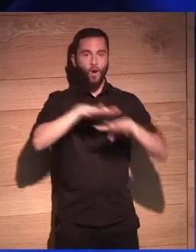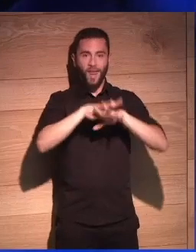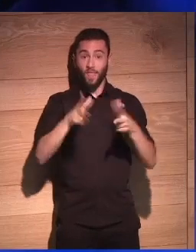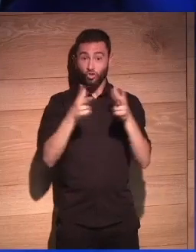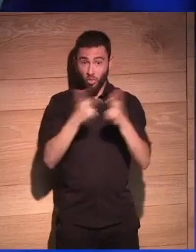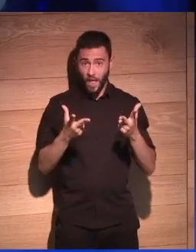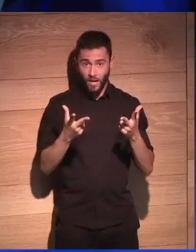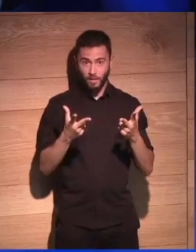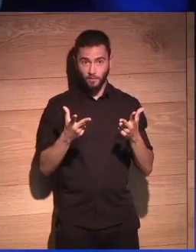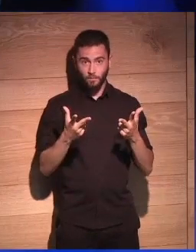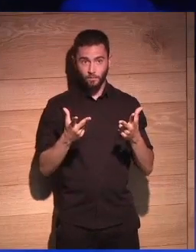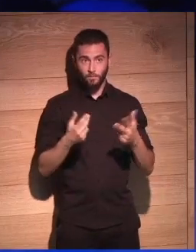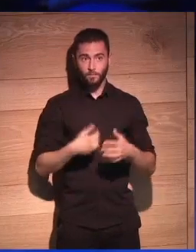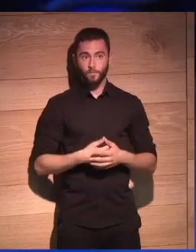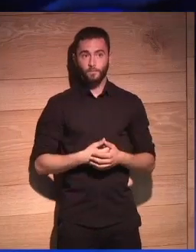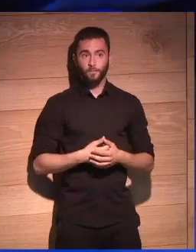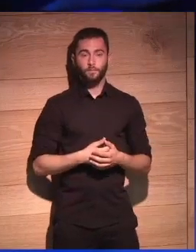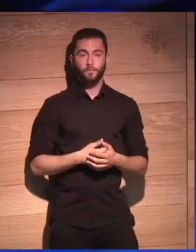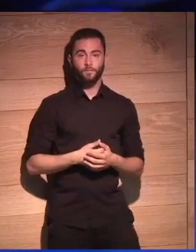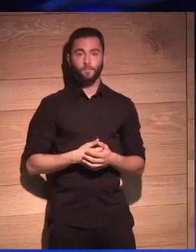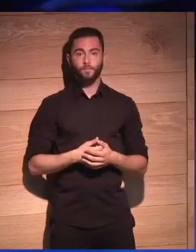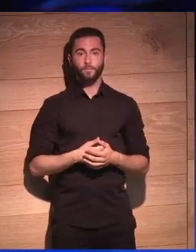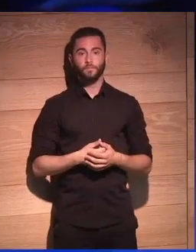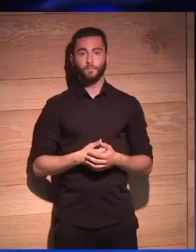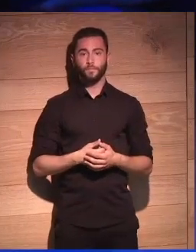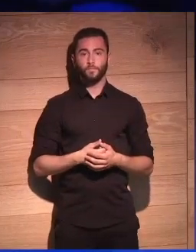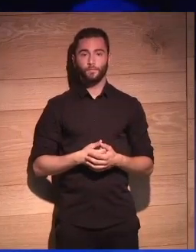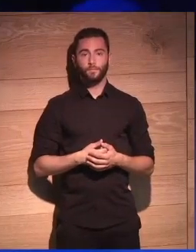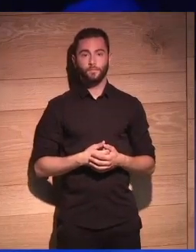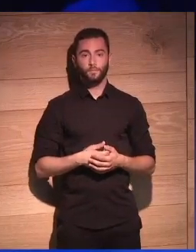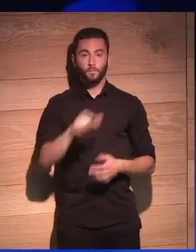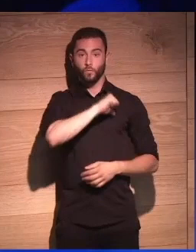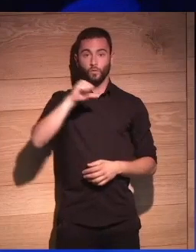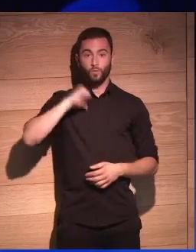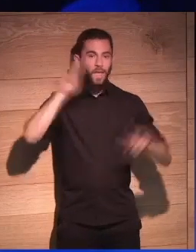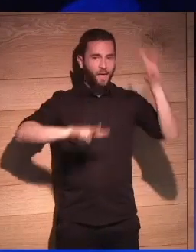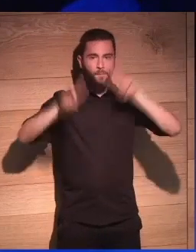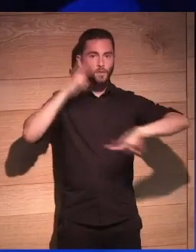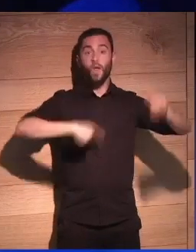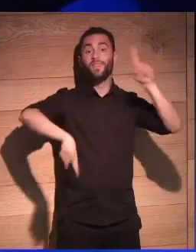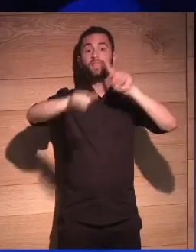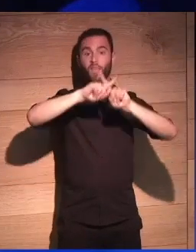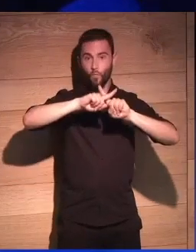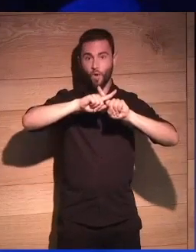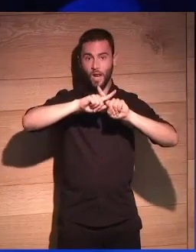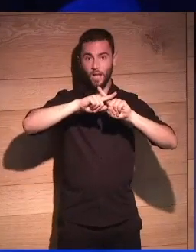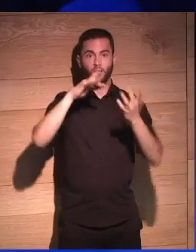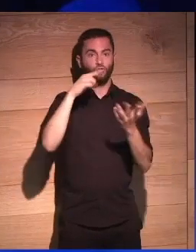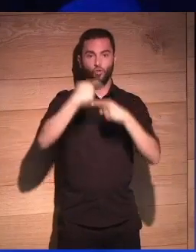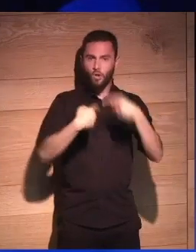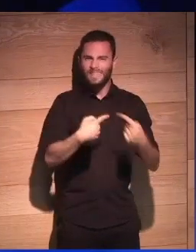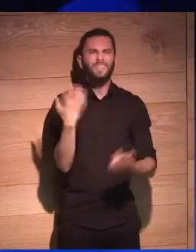redes sociales que nos devuelve la autonomía visual que está ocurriendo todos los